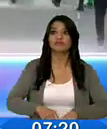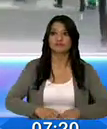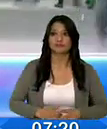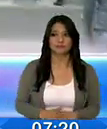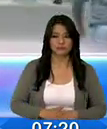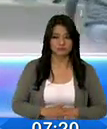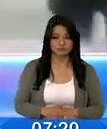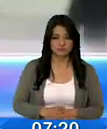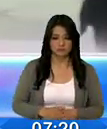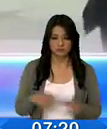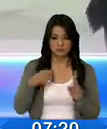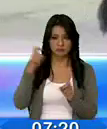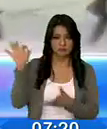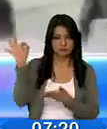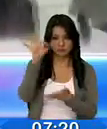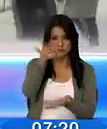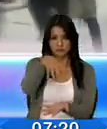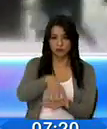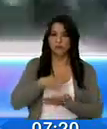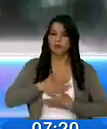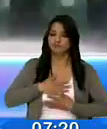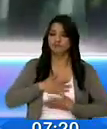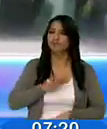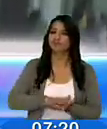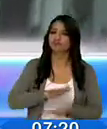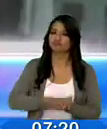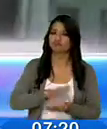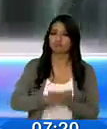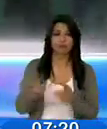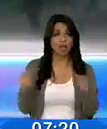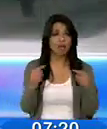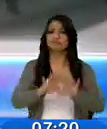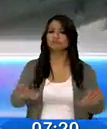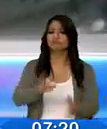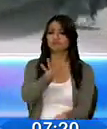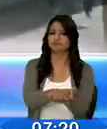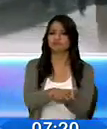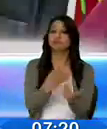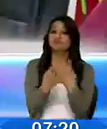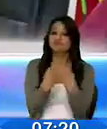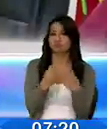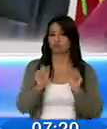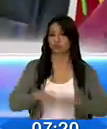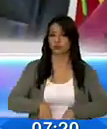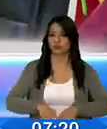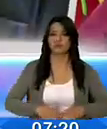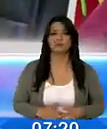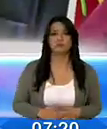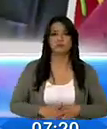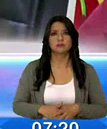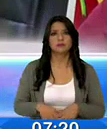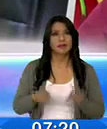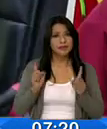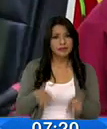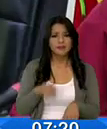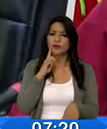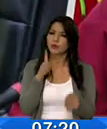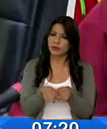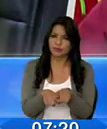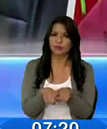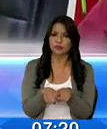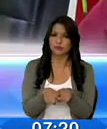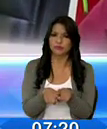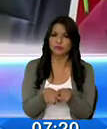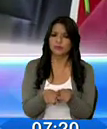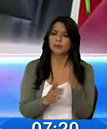Moreno, gobernador de la provincia, llamó a la calma, a deponer las confrontaciones y a sentarse a dialogar. Debemos llegar a un acuerdo, debemos llegar